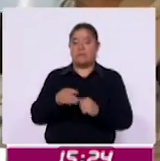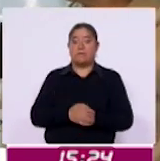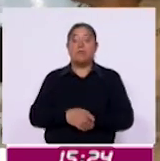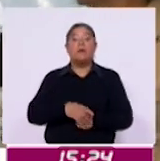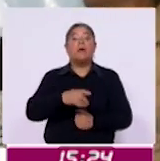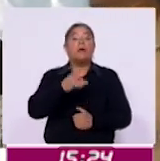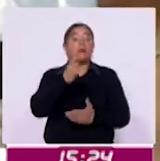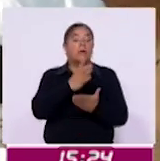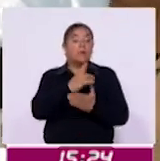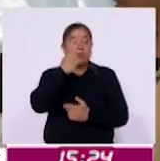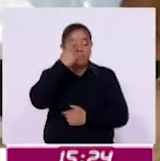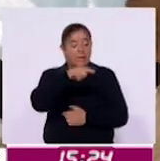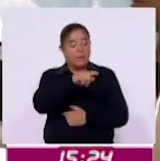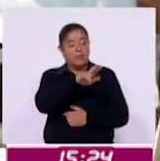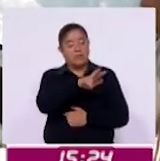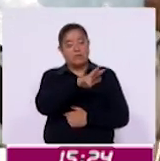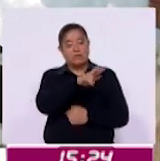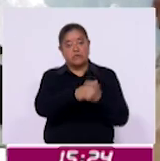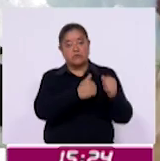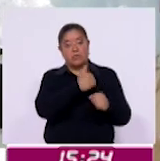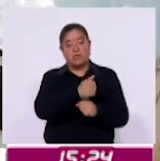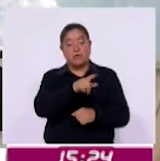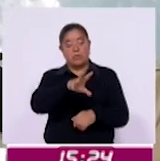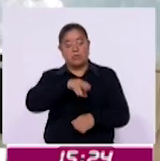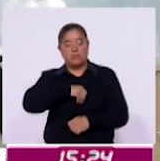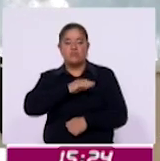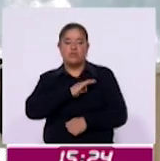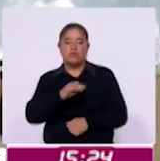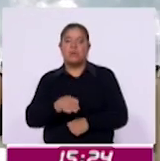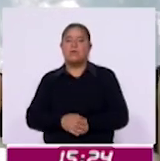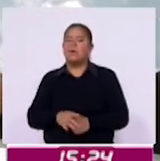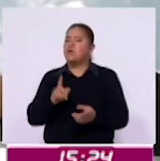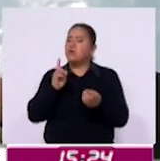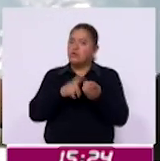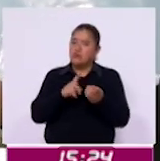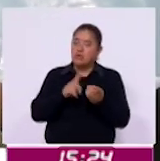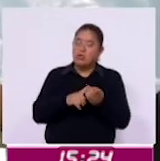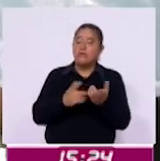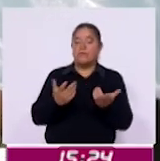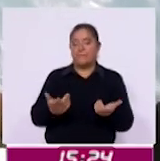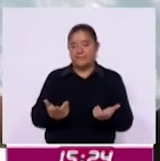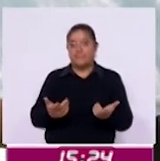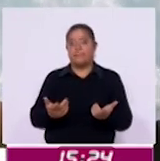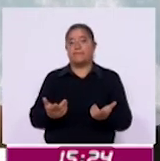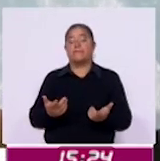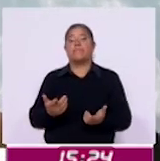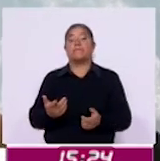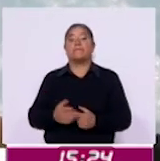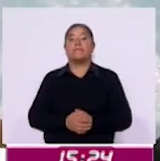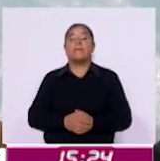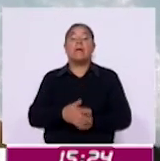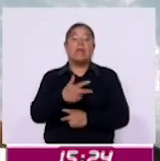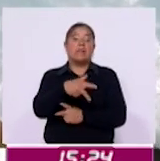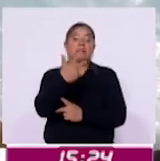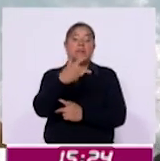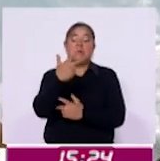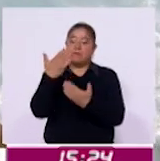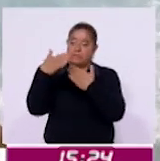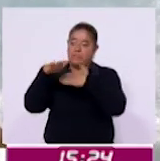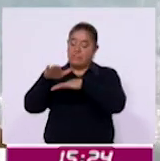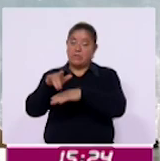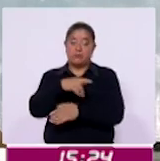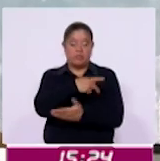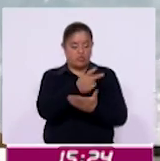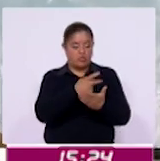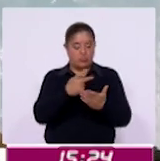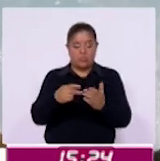población que a partir de 18 años puede adquirirla. ¿Dónde la puede adquirir? A través de nuestra red de 13 sucursales. Dentro del programa